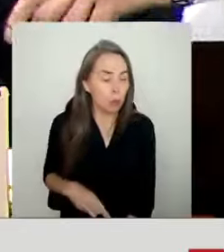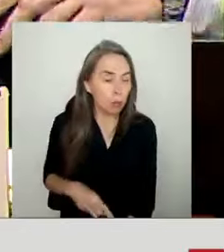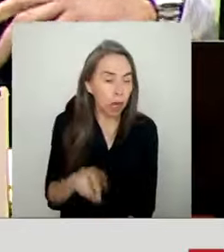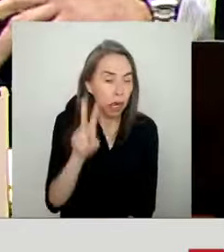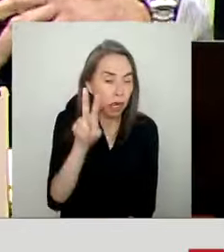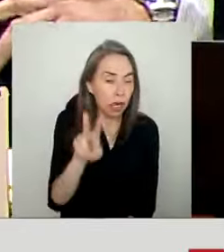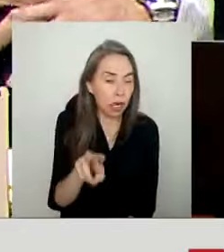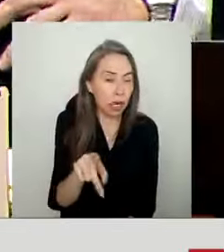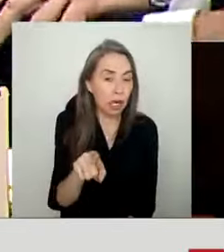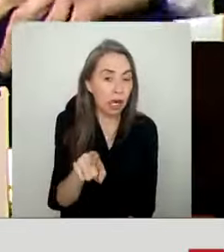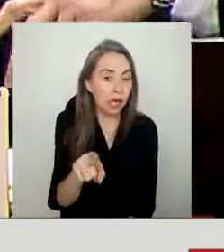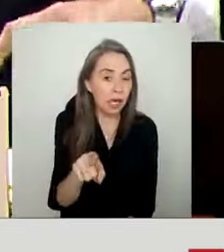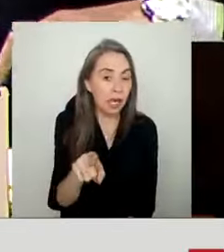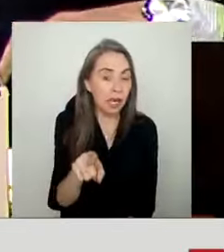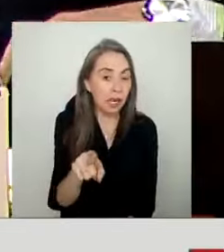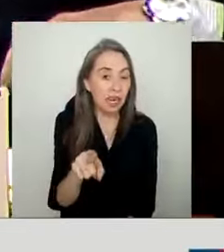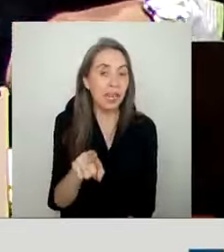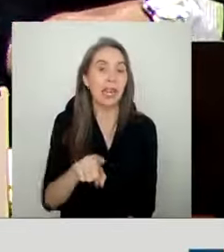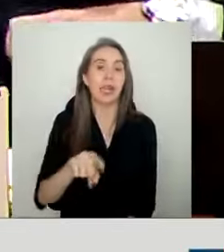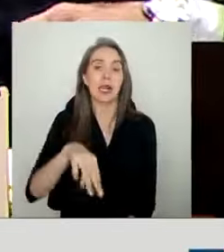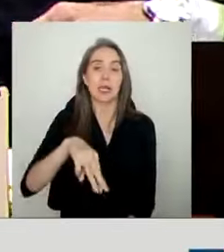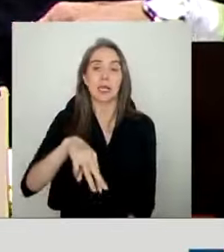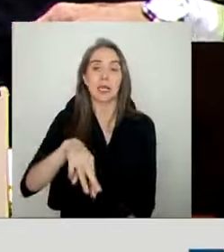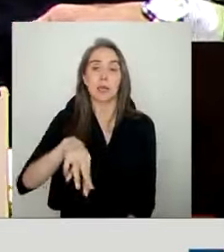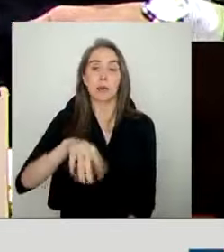diputado Jaime mulet